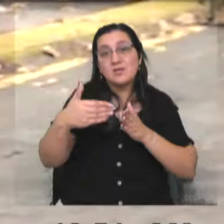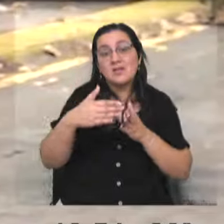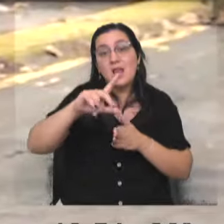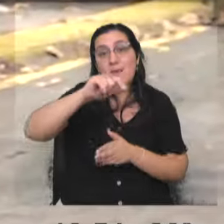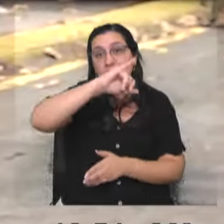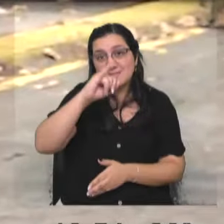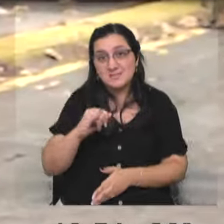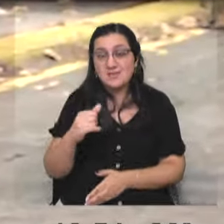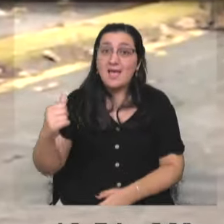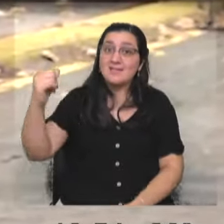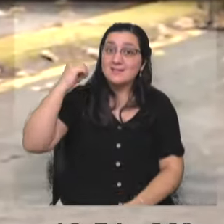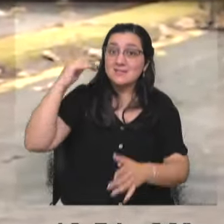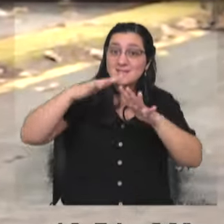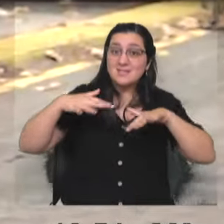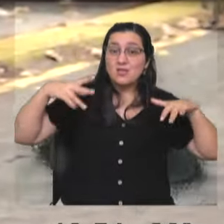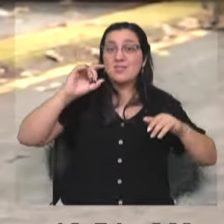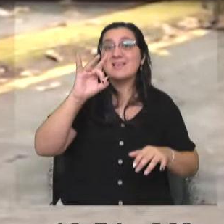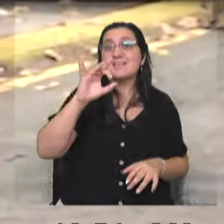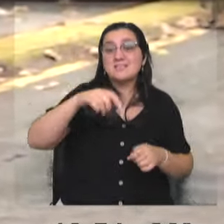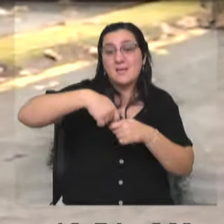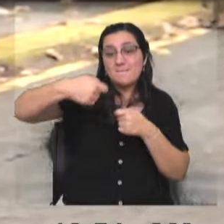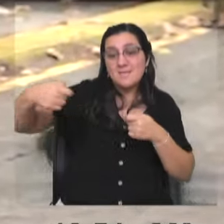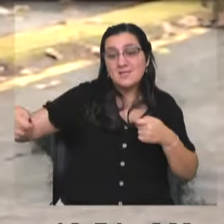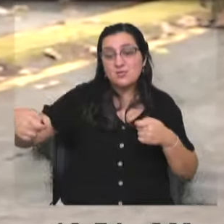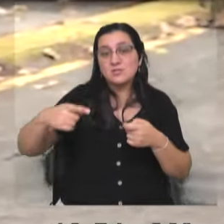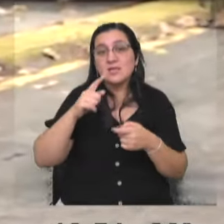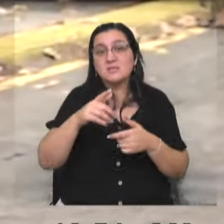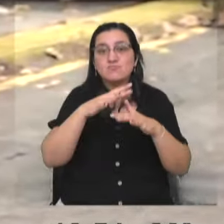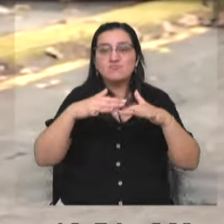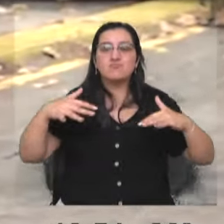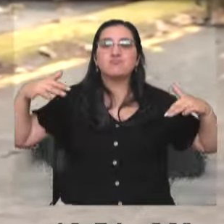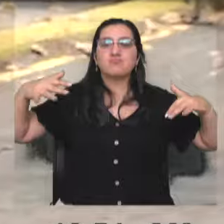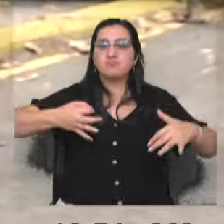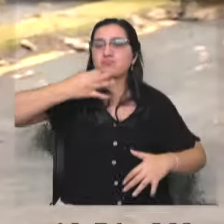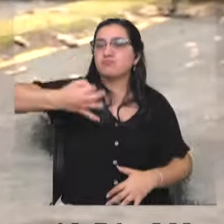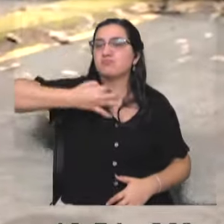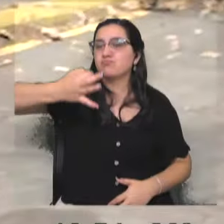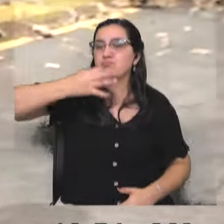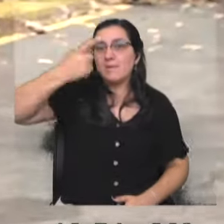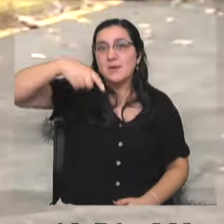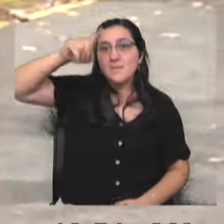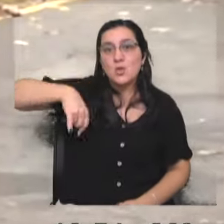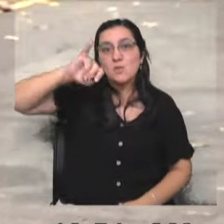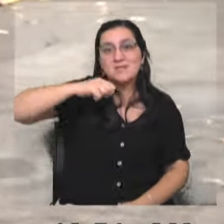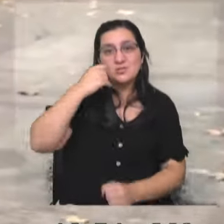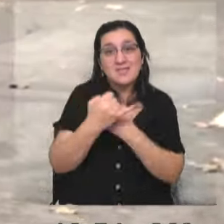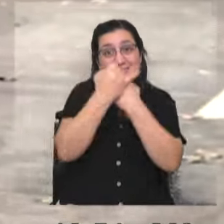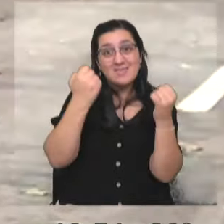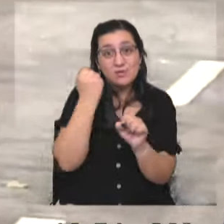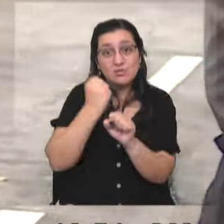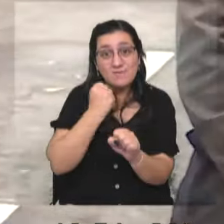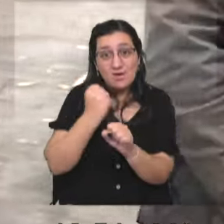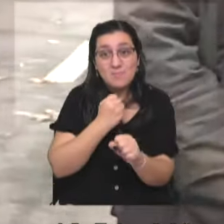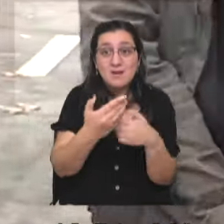espaldas tengo el escenario de 15 metros de frente, el cual será protagonista una vez más del 1 de mayo, del Día de los Trabajadores. Y